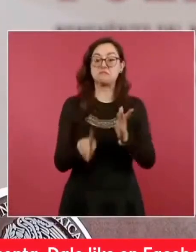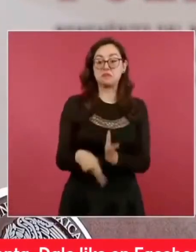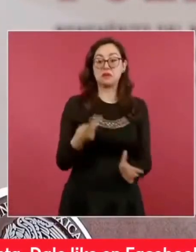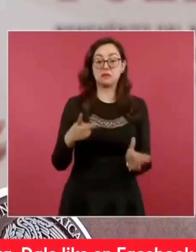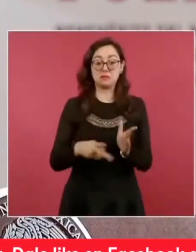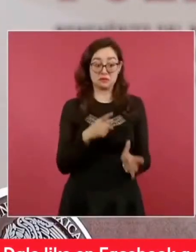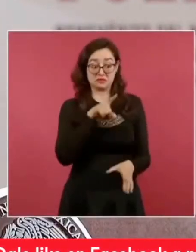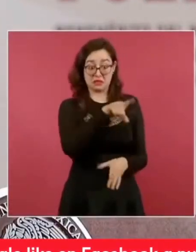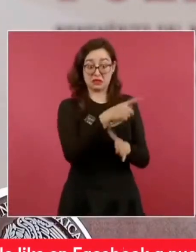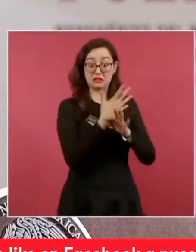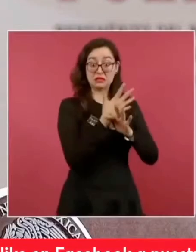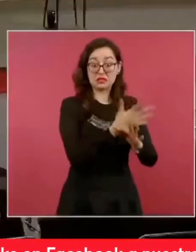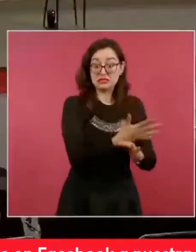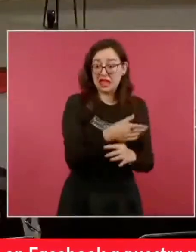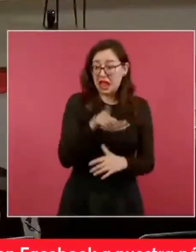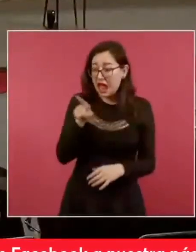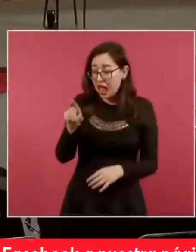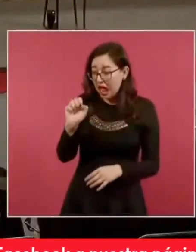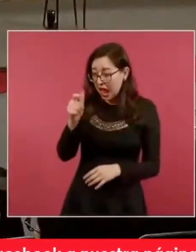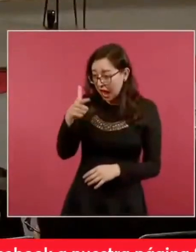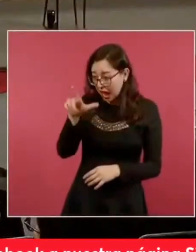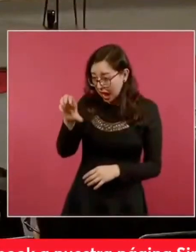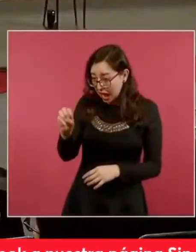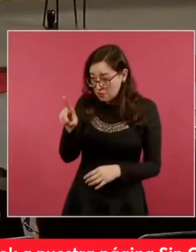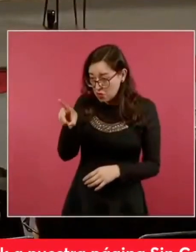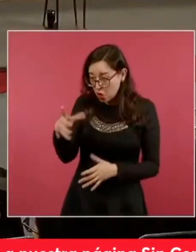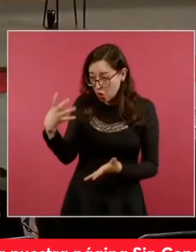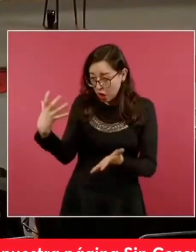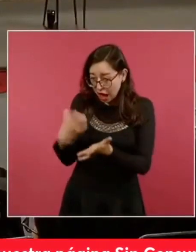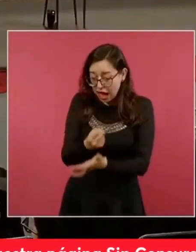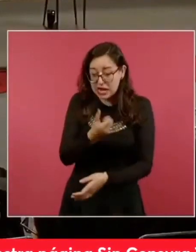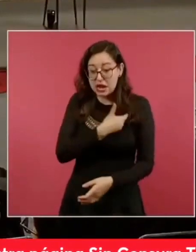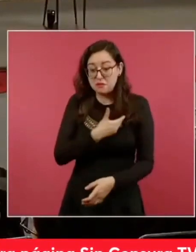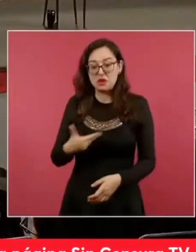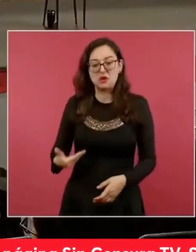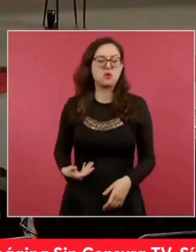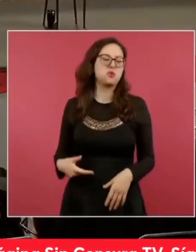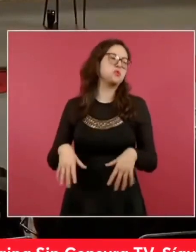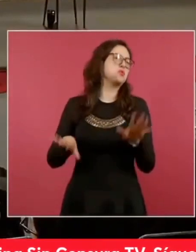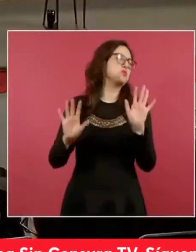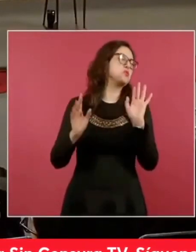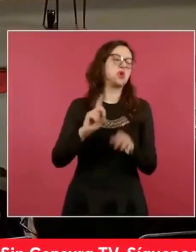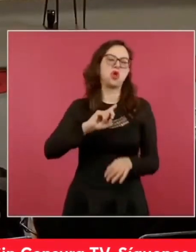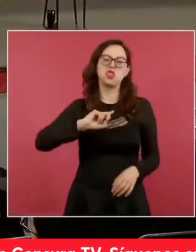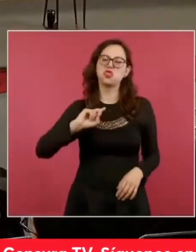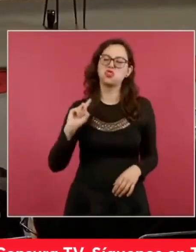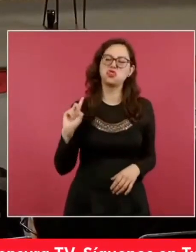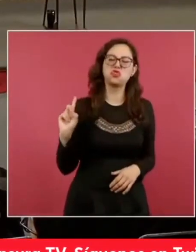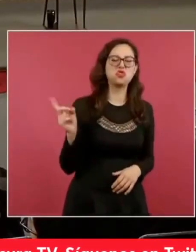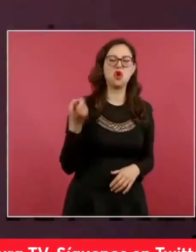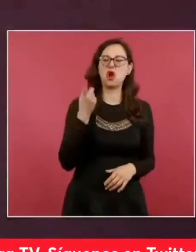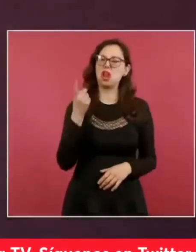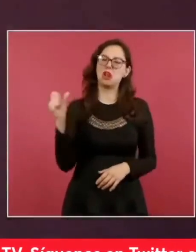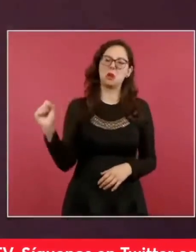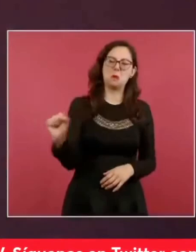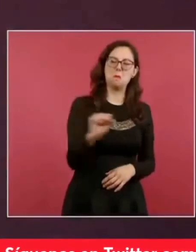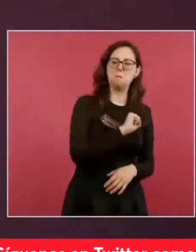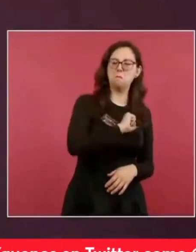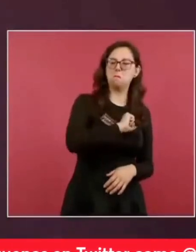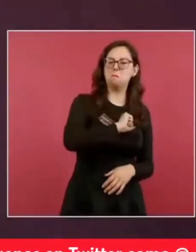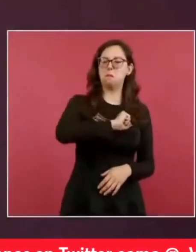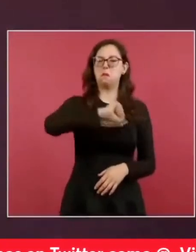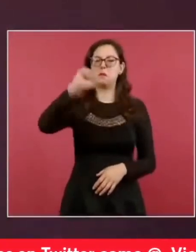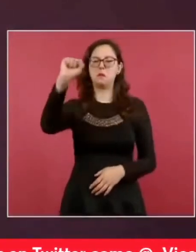si ganaba el presidente López Obrador en 2018, el dólar llegaría en el mejor escenario a